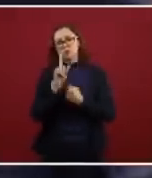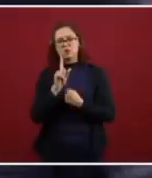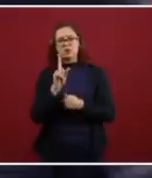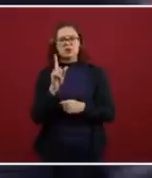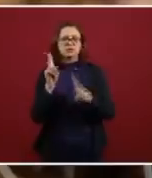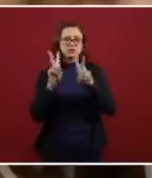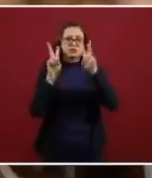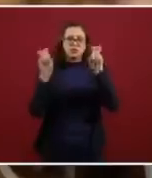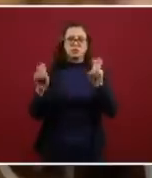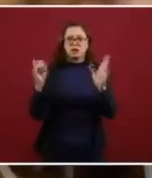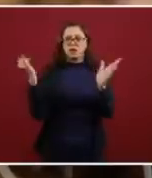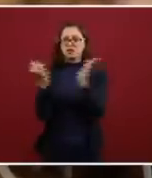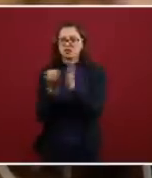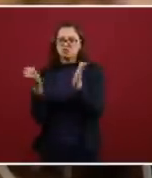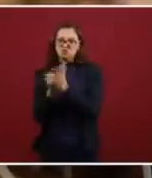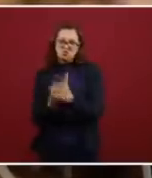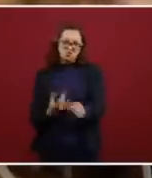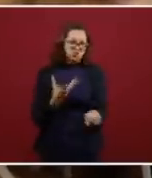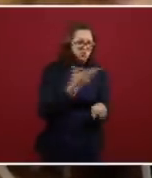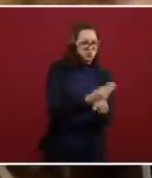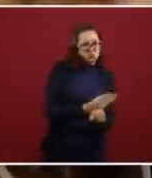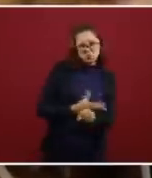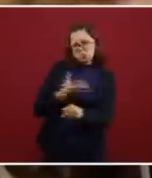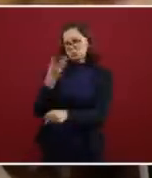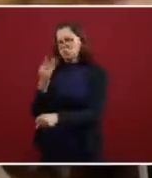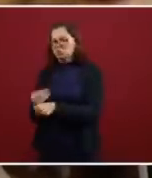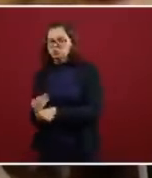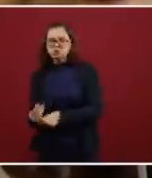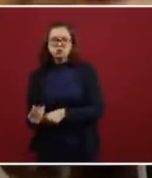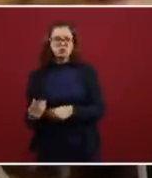arancelaria entre Estados Unidos y China.